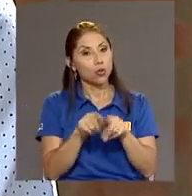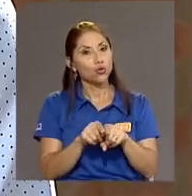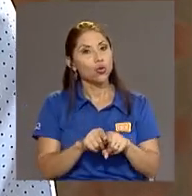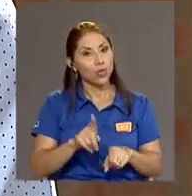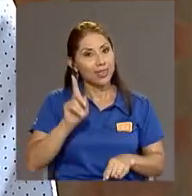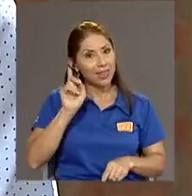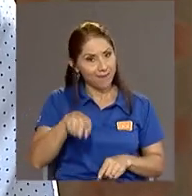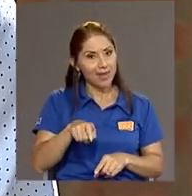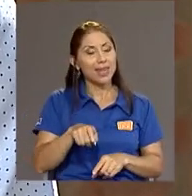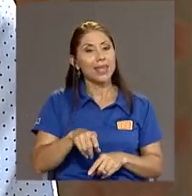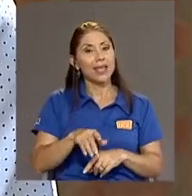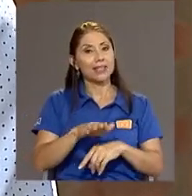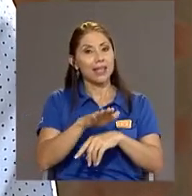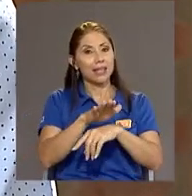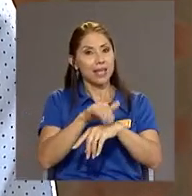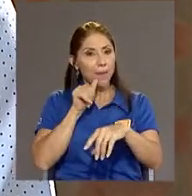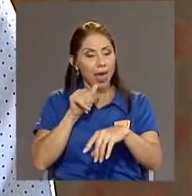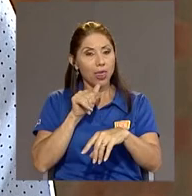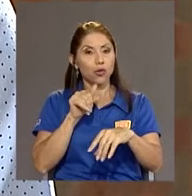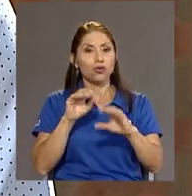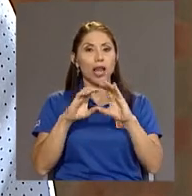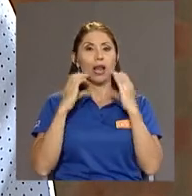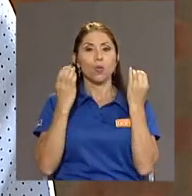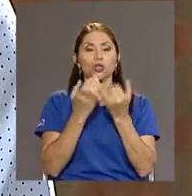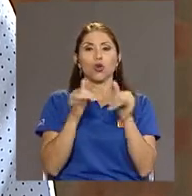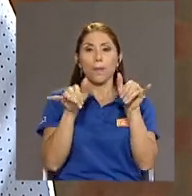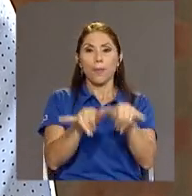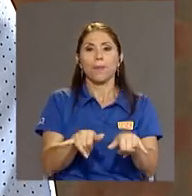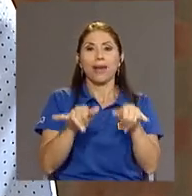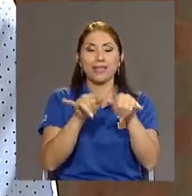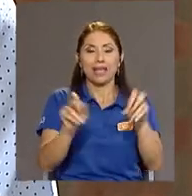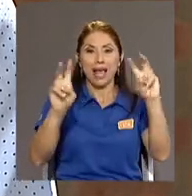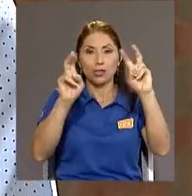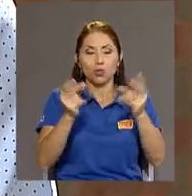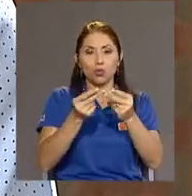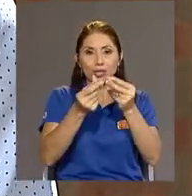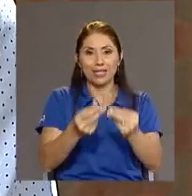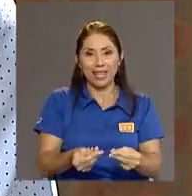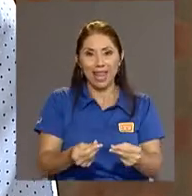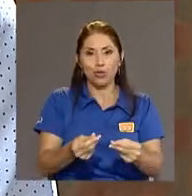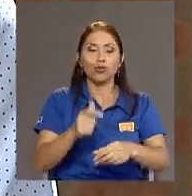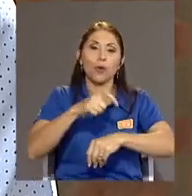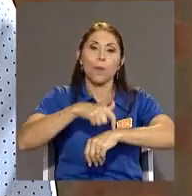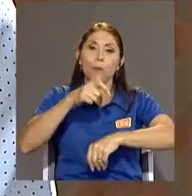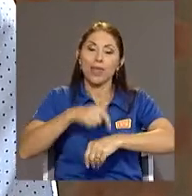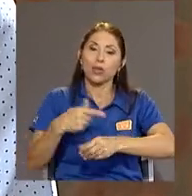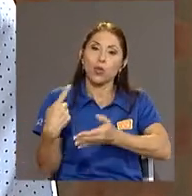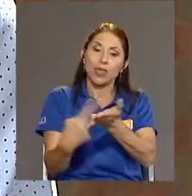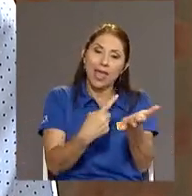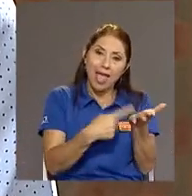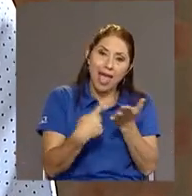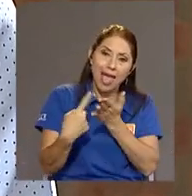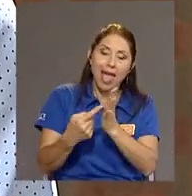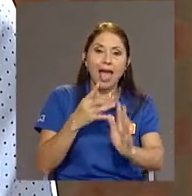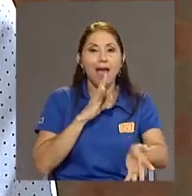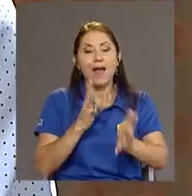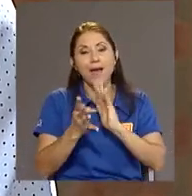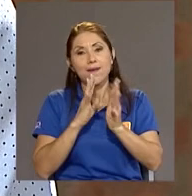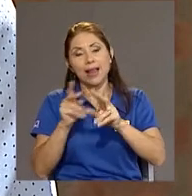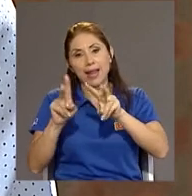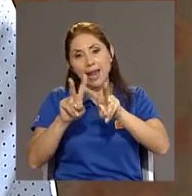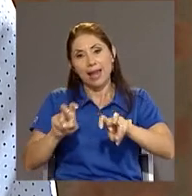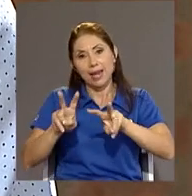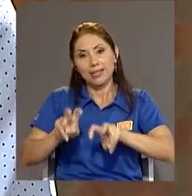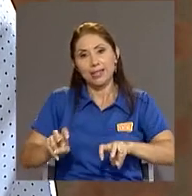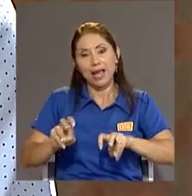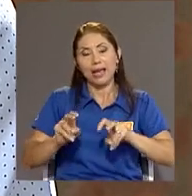deberían ser llamados a la Comisión Permanente de Asuntos Hacendarios al momento de hablar y discutir, analizar el presupuesto que va a